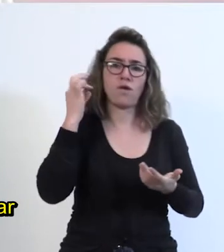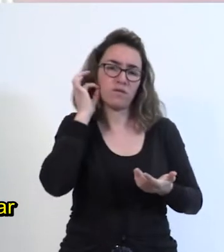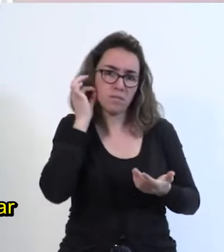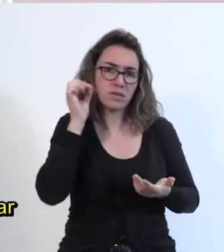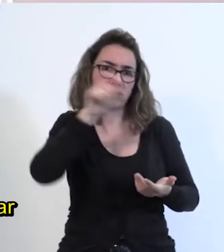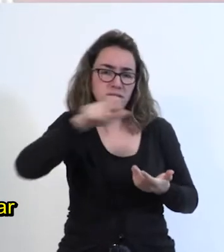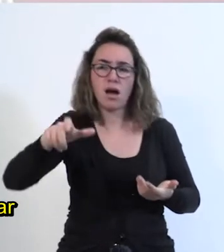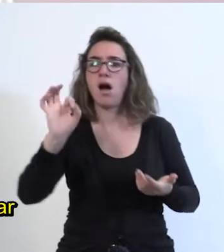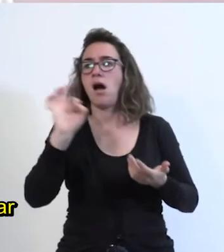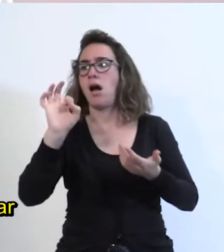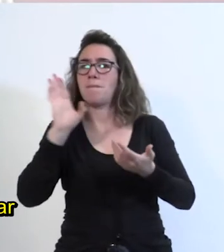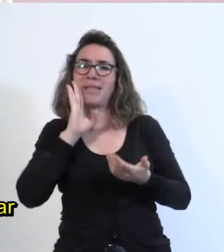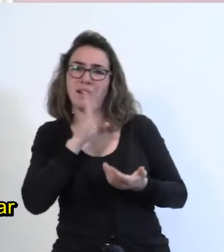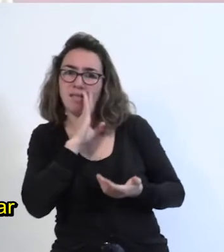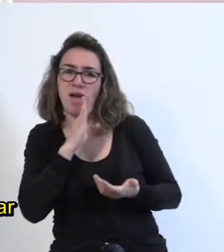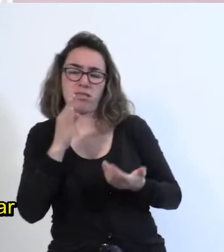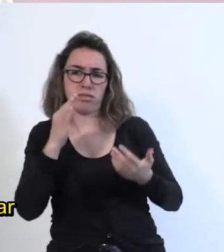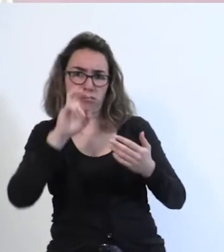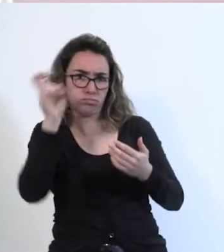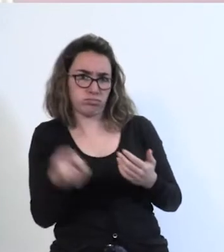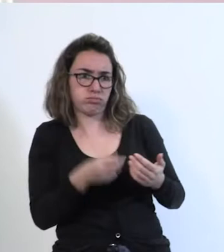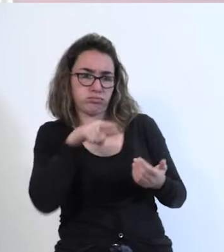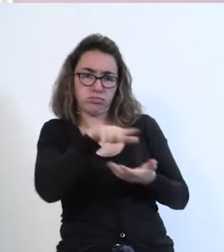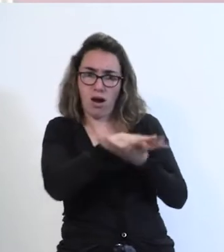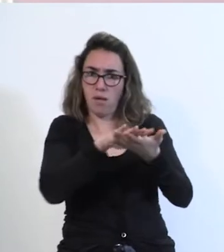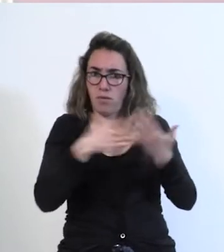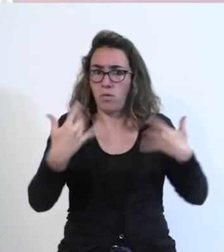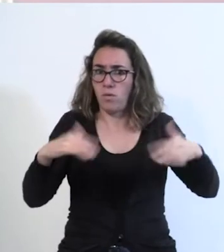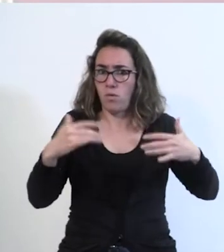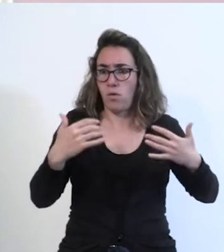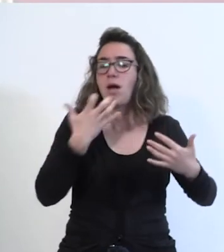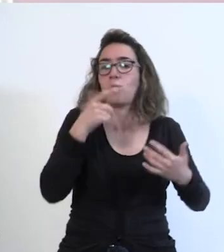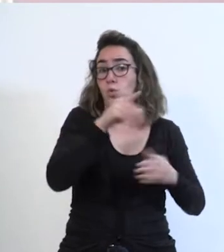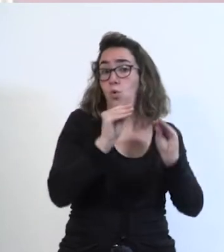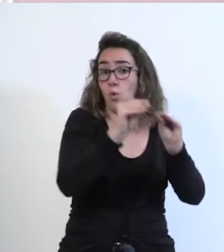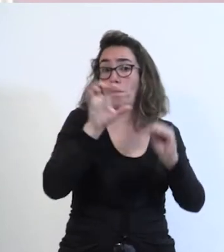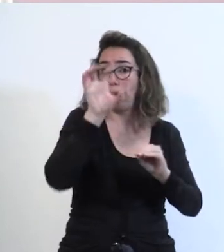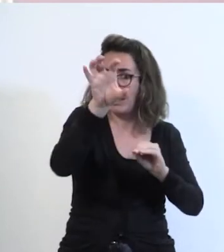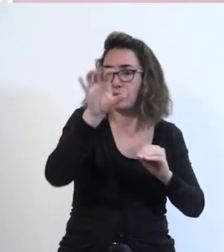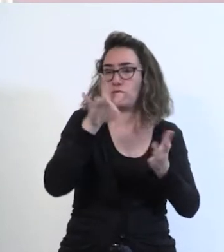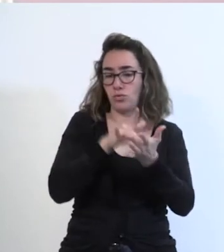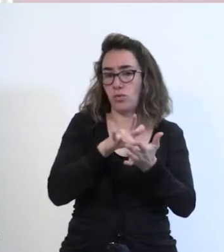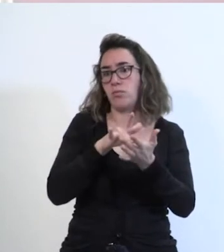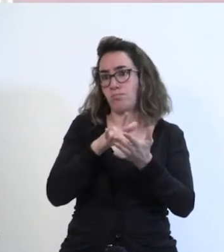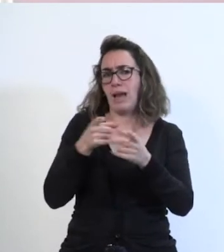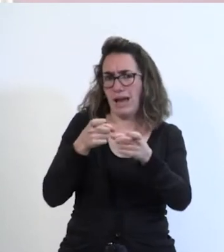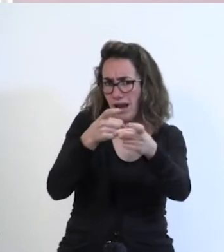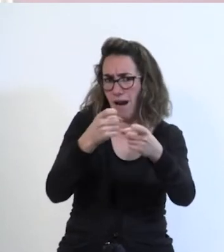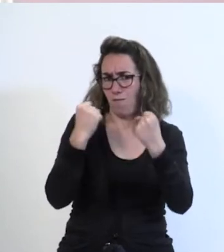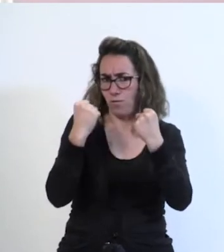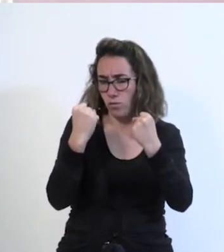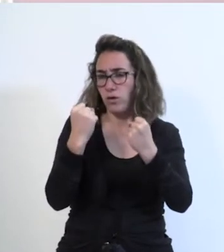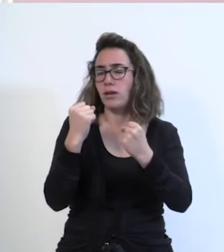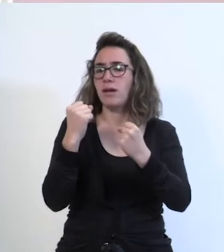comentar estas cuestiones y hablamos de países en los que se ha sufrido un conflicto armado